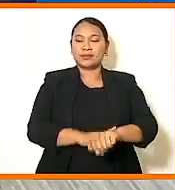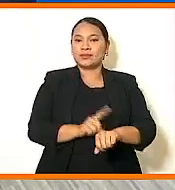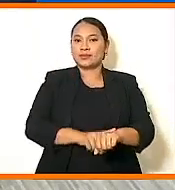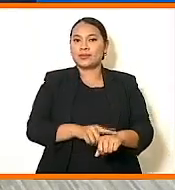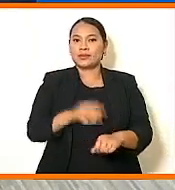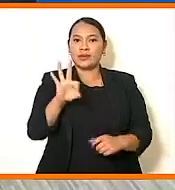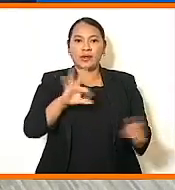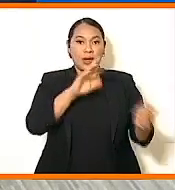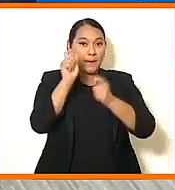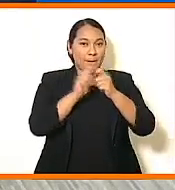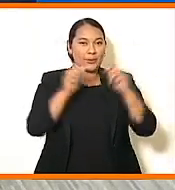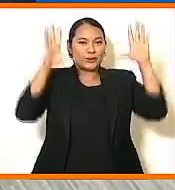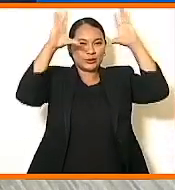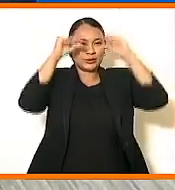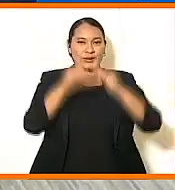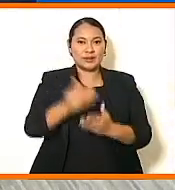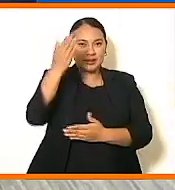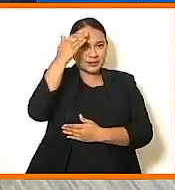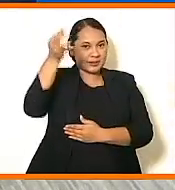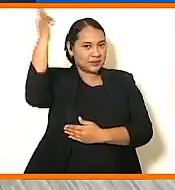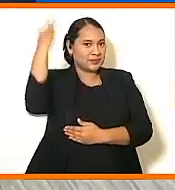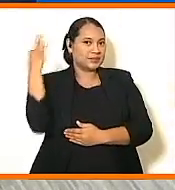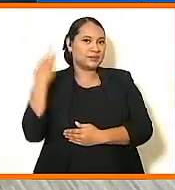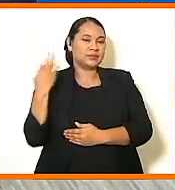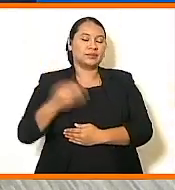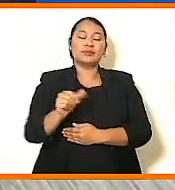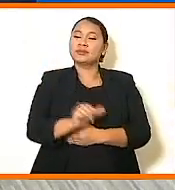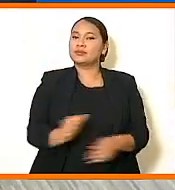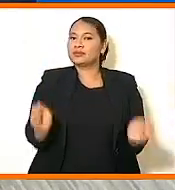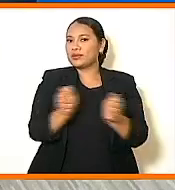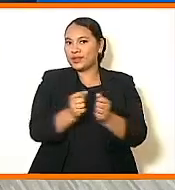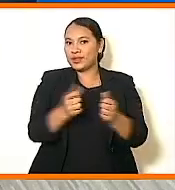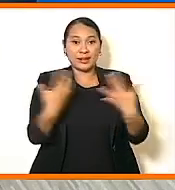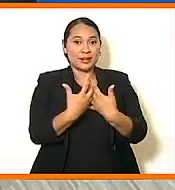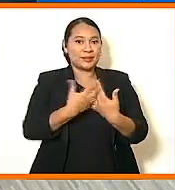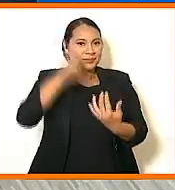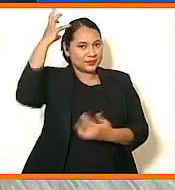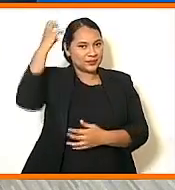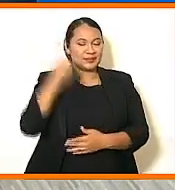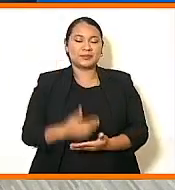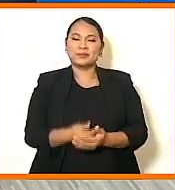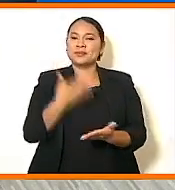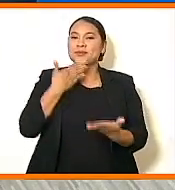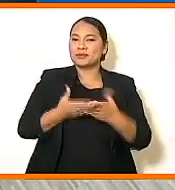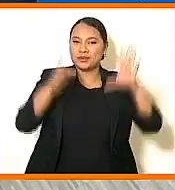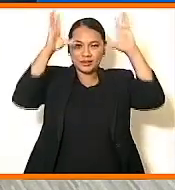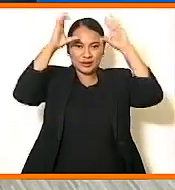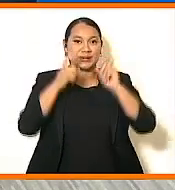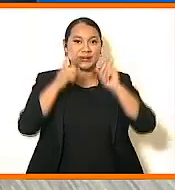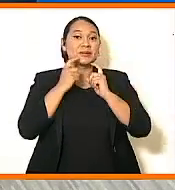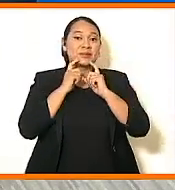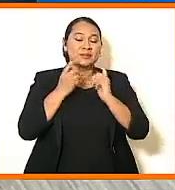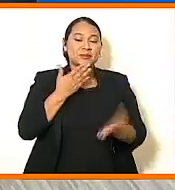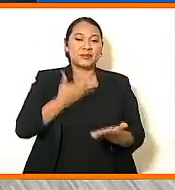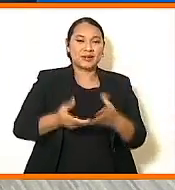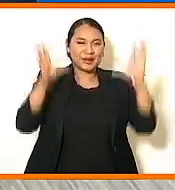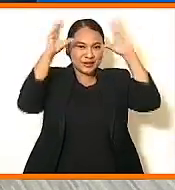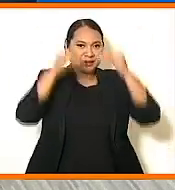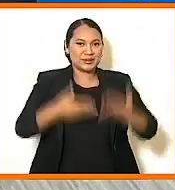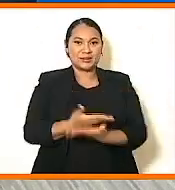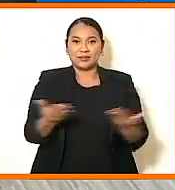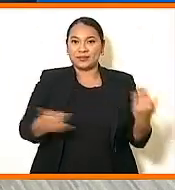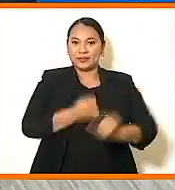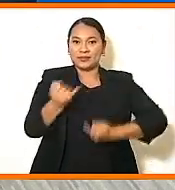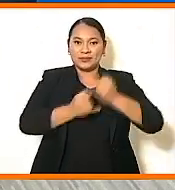en punto de la noche. Te saluda Francini Zúñiga con la compañía de Charlín. Buenas noches, Charlín. Buenas noches, Francini. Buenas noches a todos nuestros jugadores que